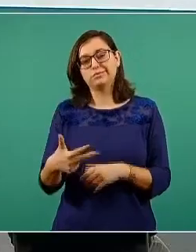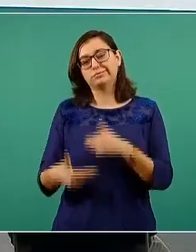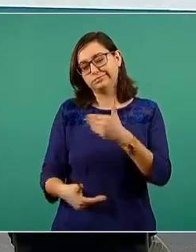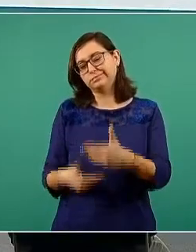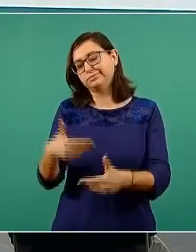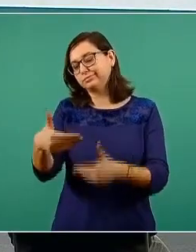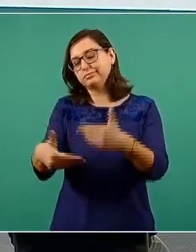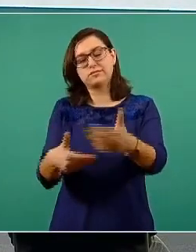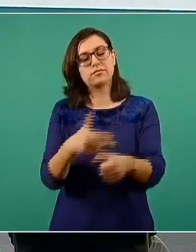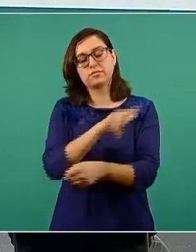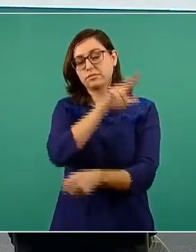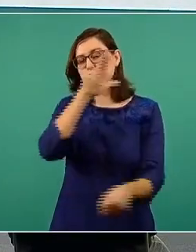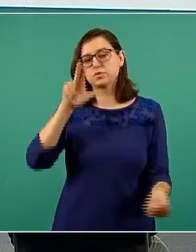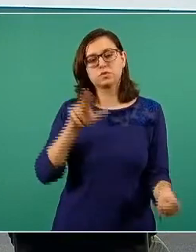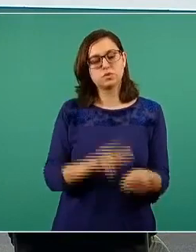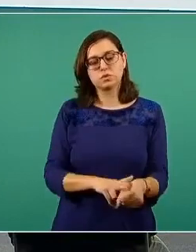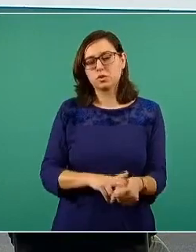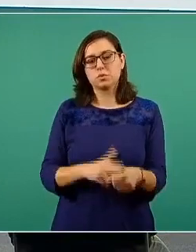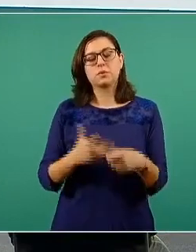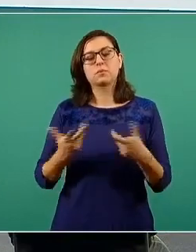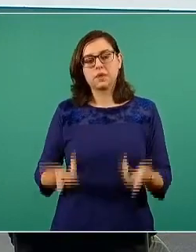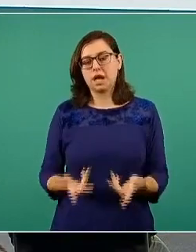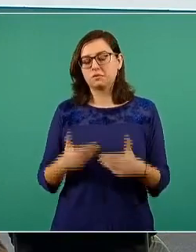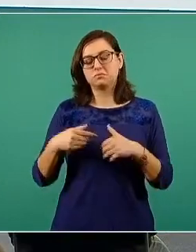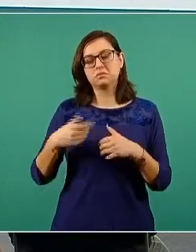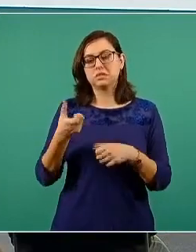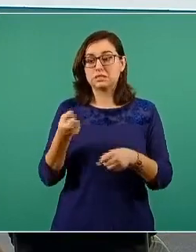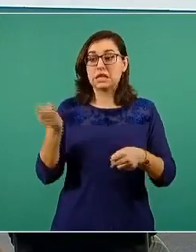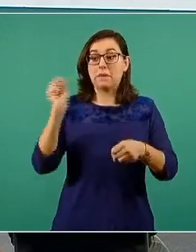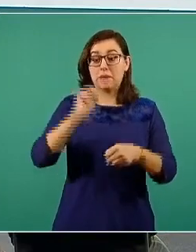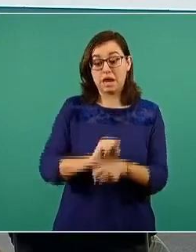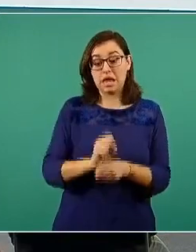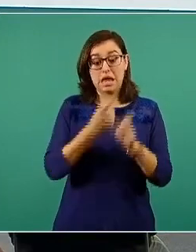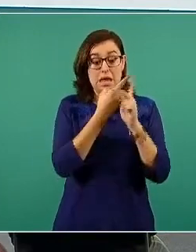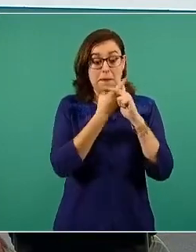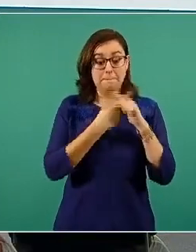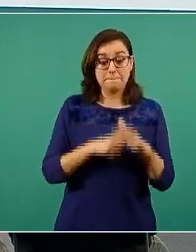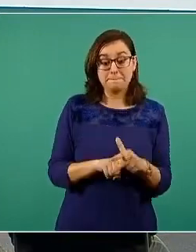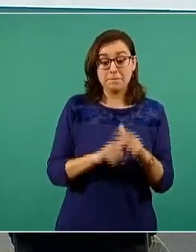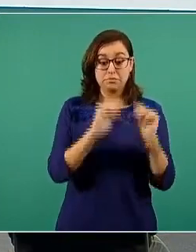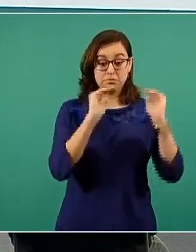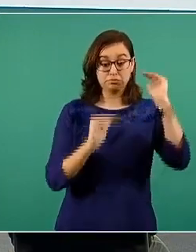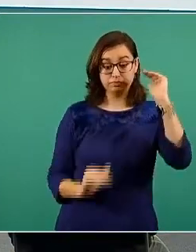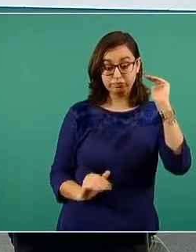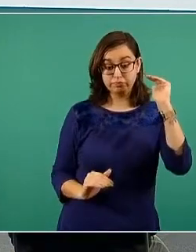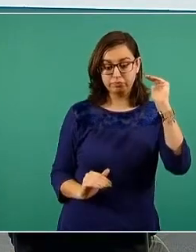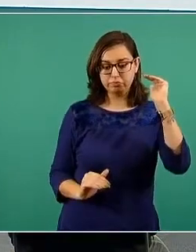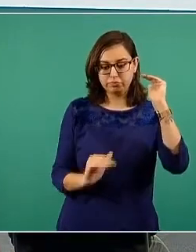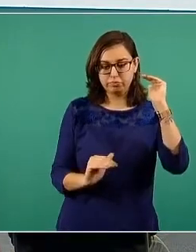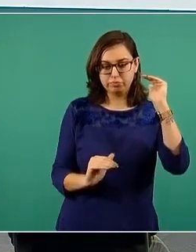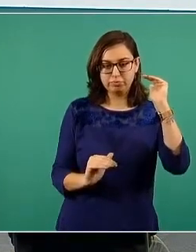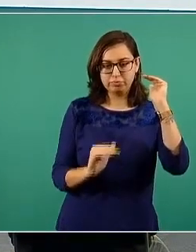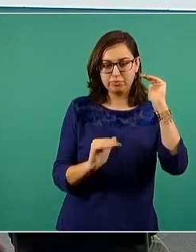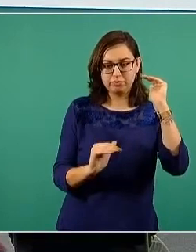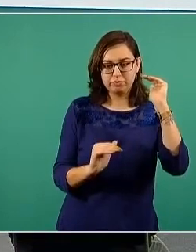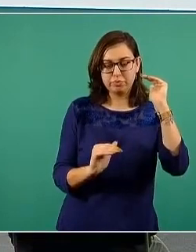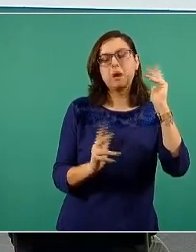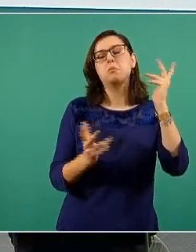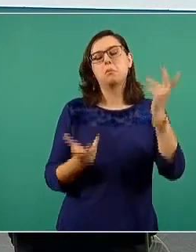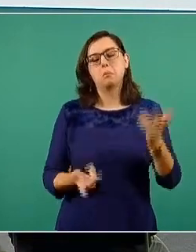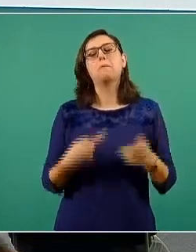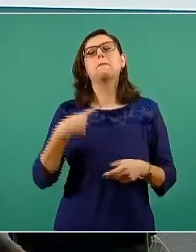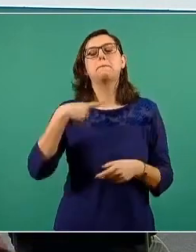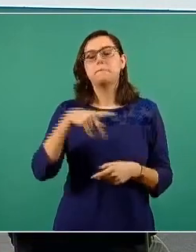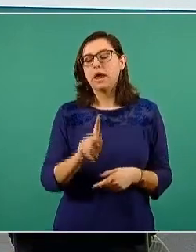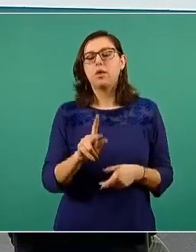es un comportamiento esperado normalmente todas las semanas, en donde la reducción se va disminuyendo, pero en base a la velocidad que